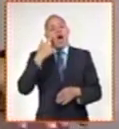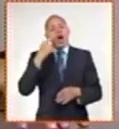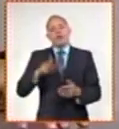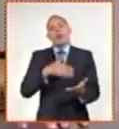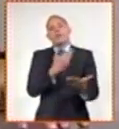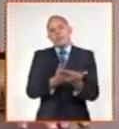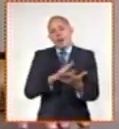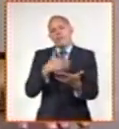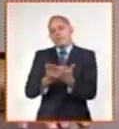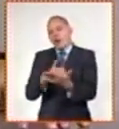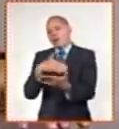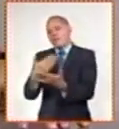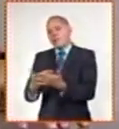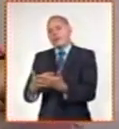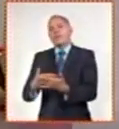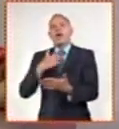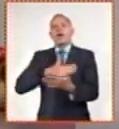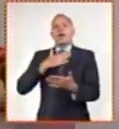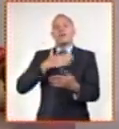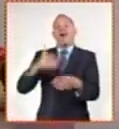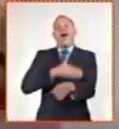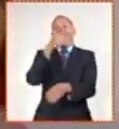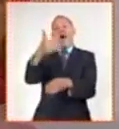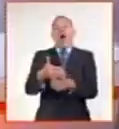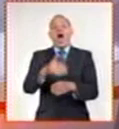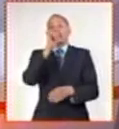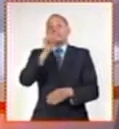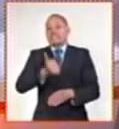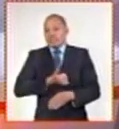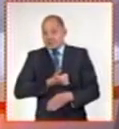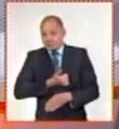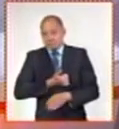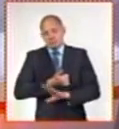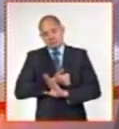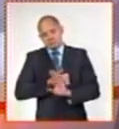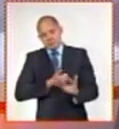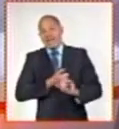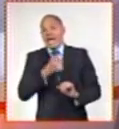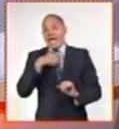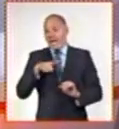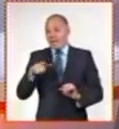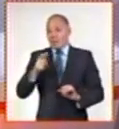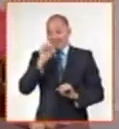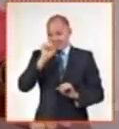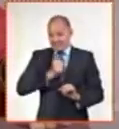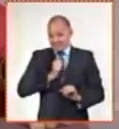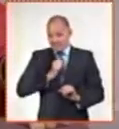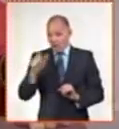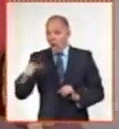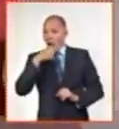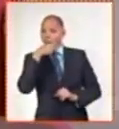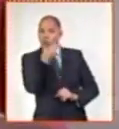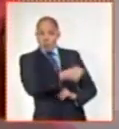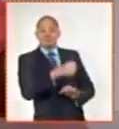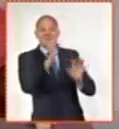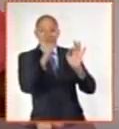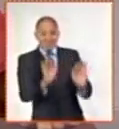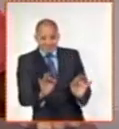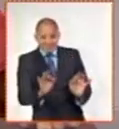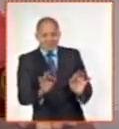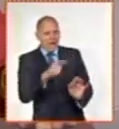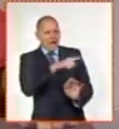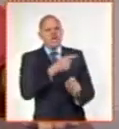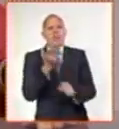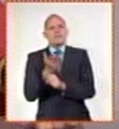la sentencia, que obviamente va a ser apelada en caso de producirse, y que va a llegar a la Corte Suprema. No puede